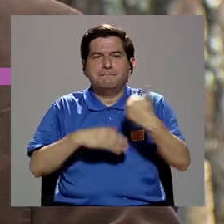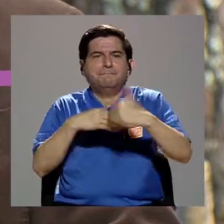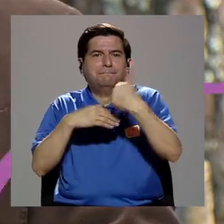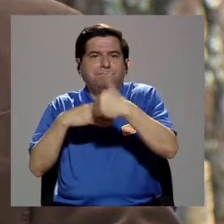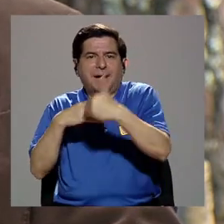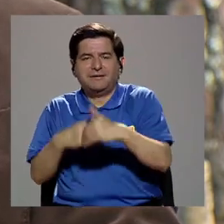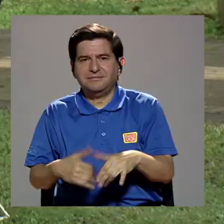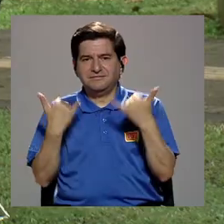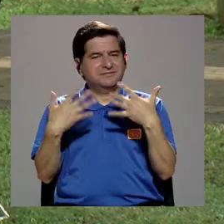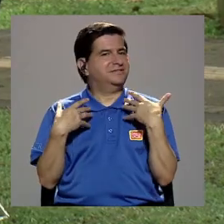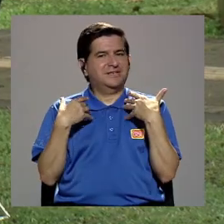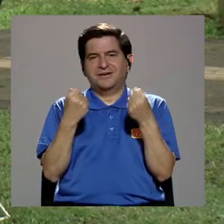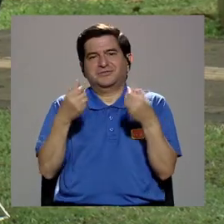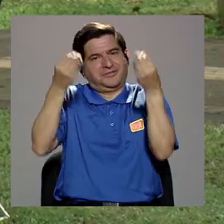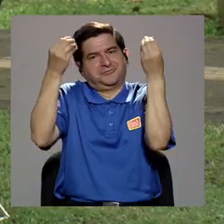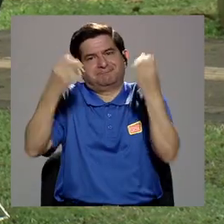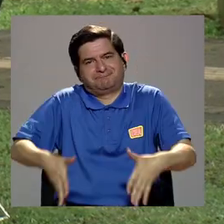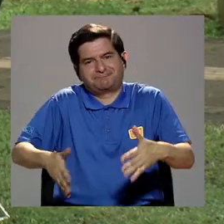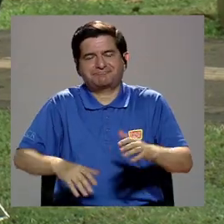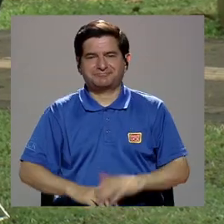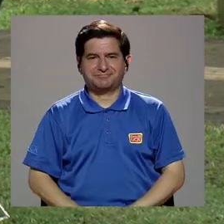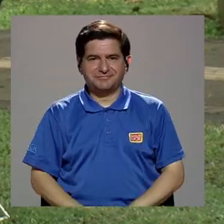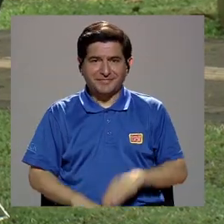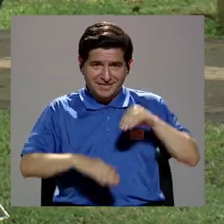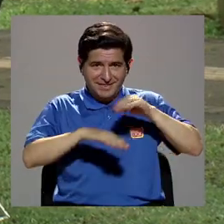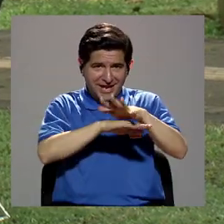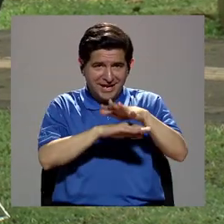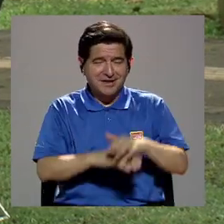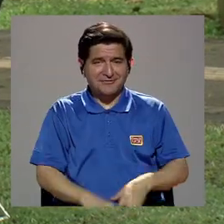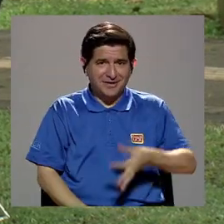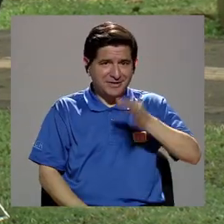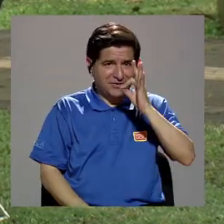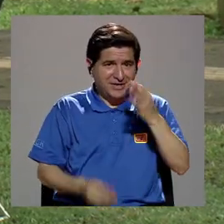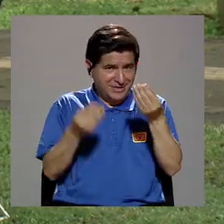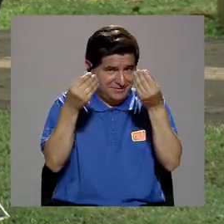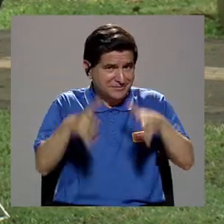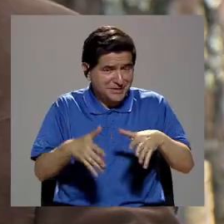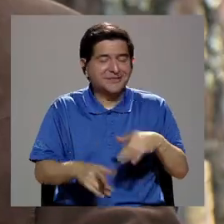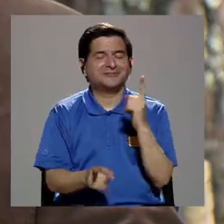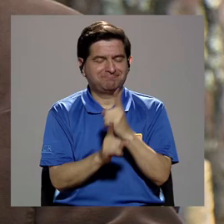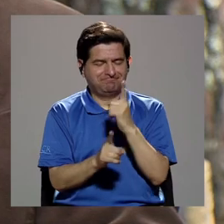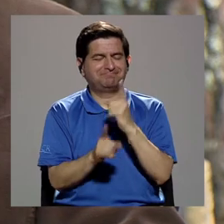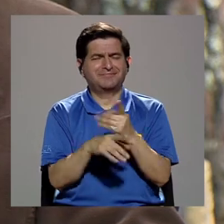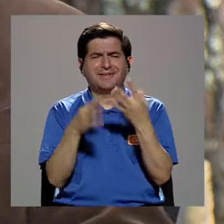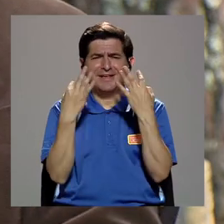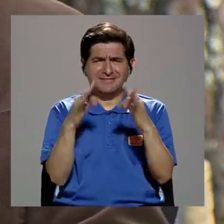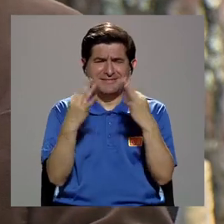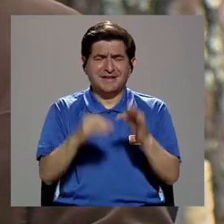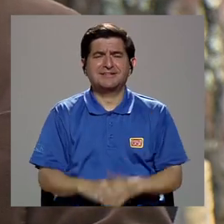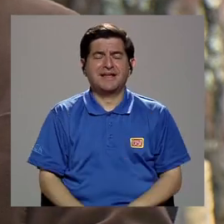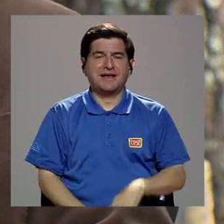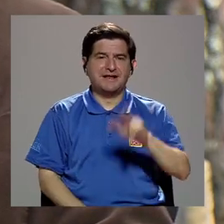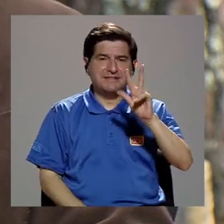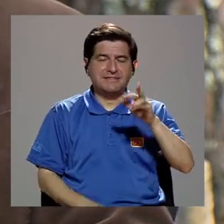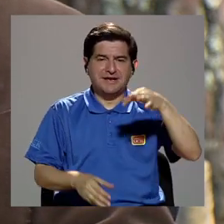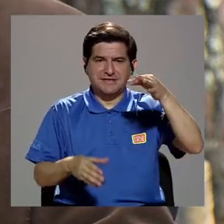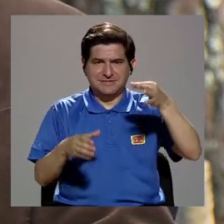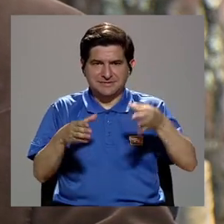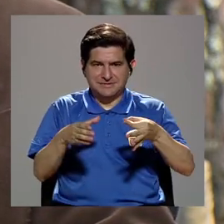lo sano. El efecto que iba a hacer el café. Lo perdimos, ¿verdad? Entonces, okay. Tratar de al menos consumir 3 tazas de